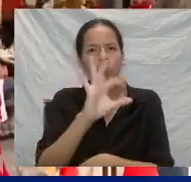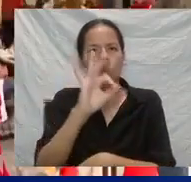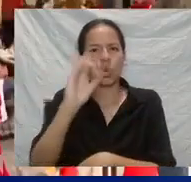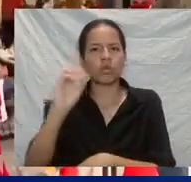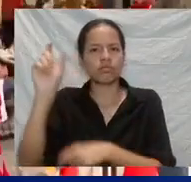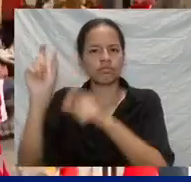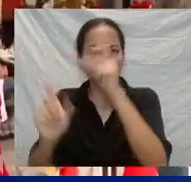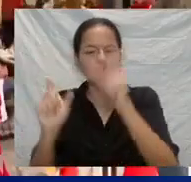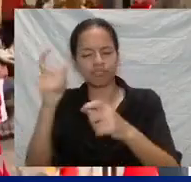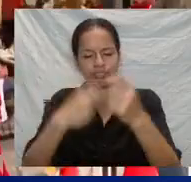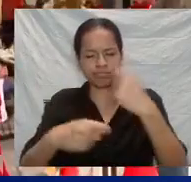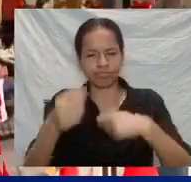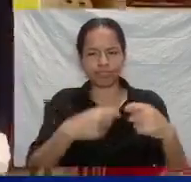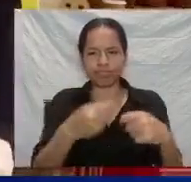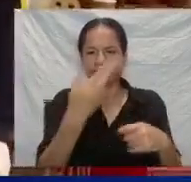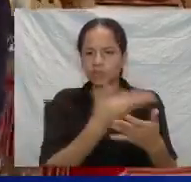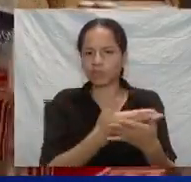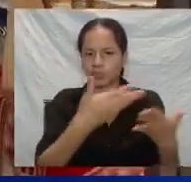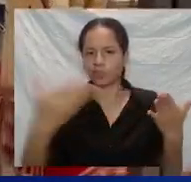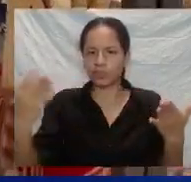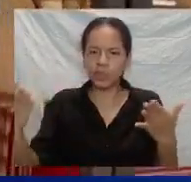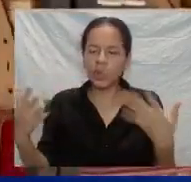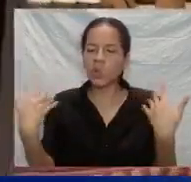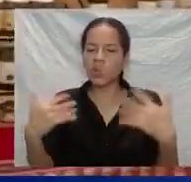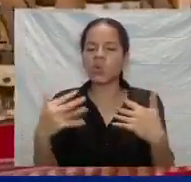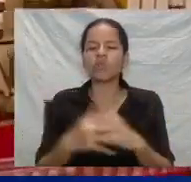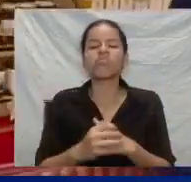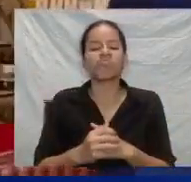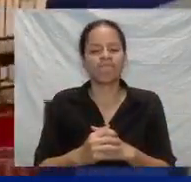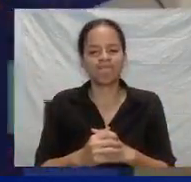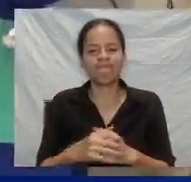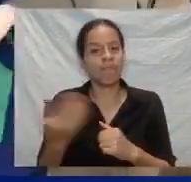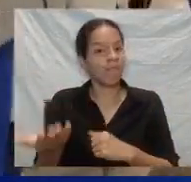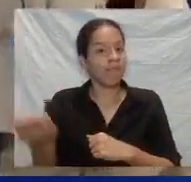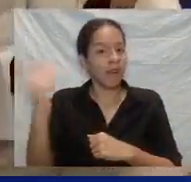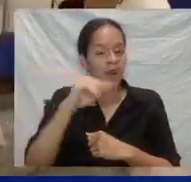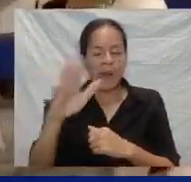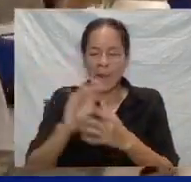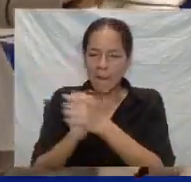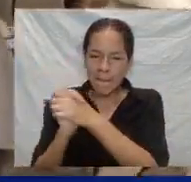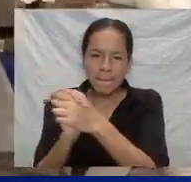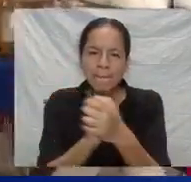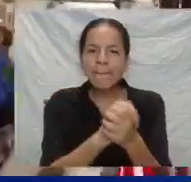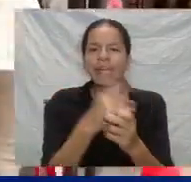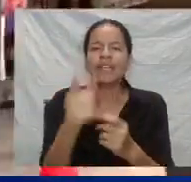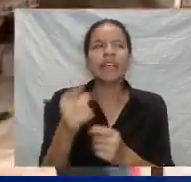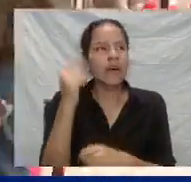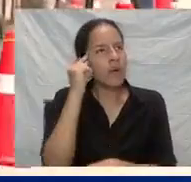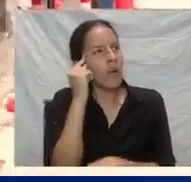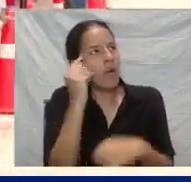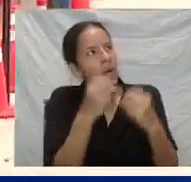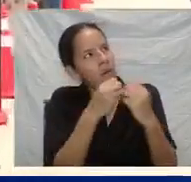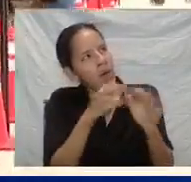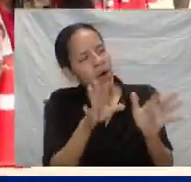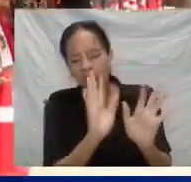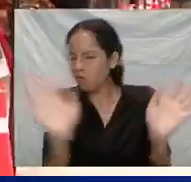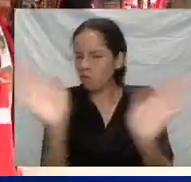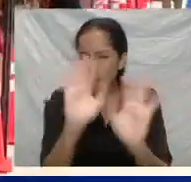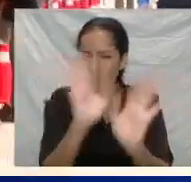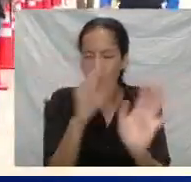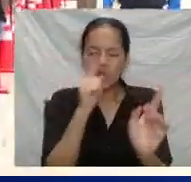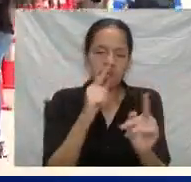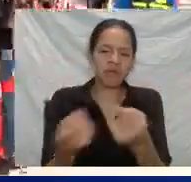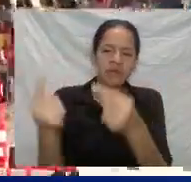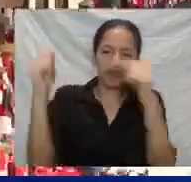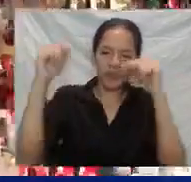ofreciendo sus productos así que amigos no pierdas más tiempo y vengan aquí a la feria emprendedores del